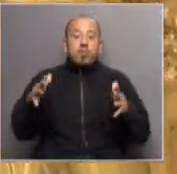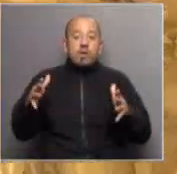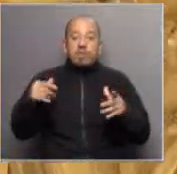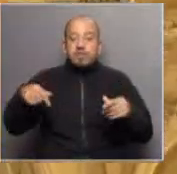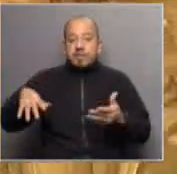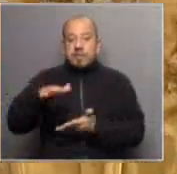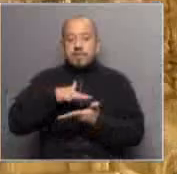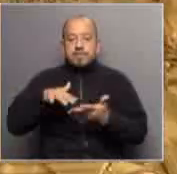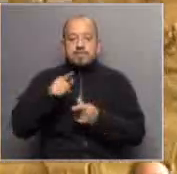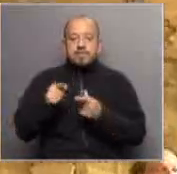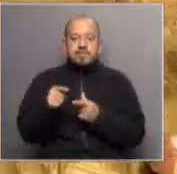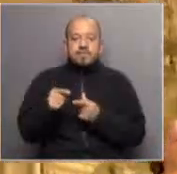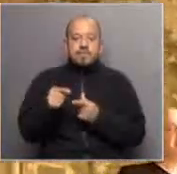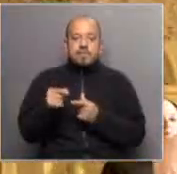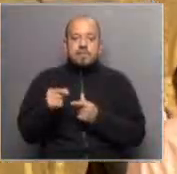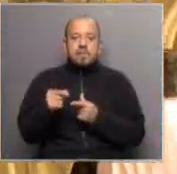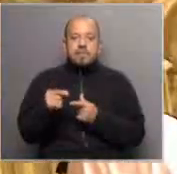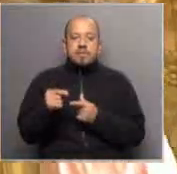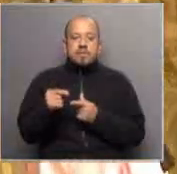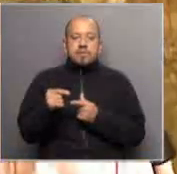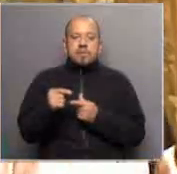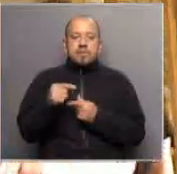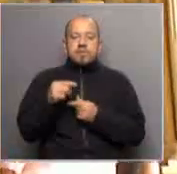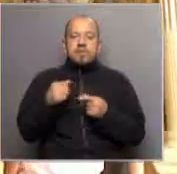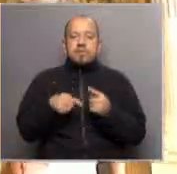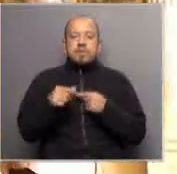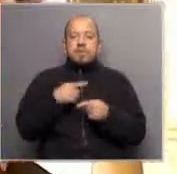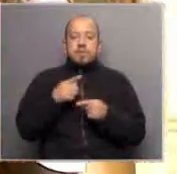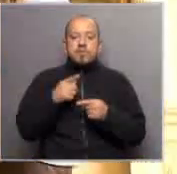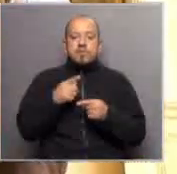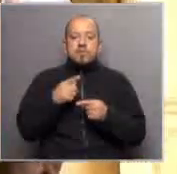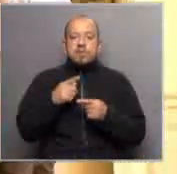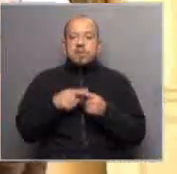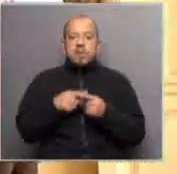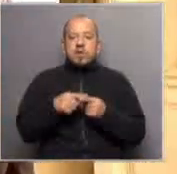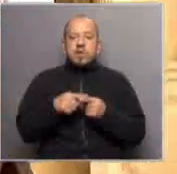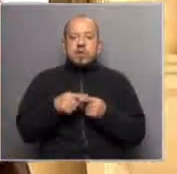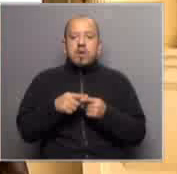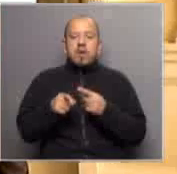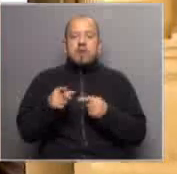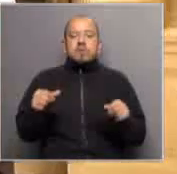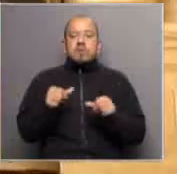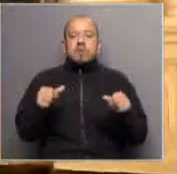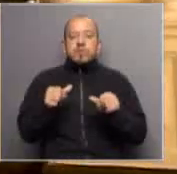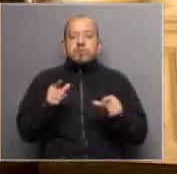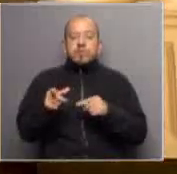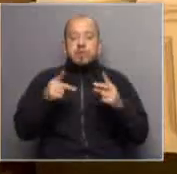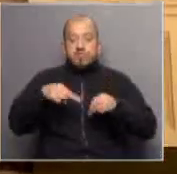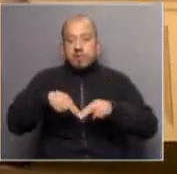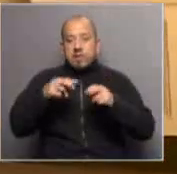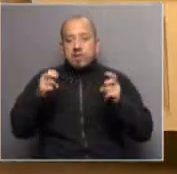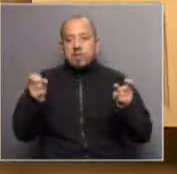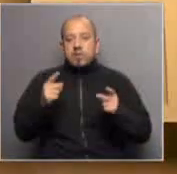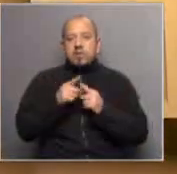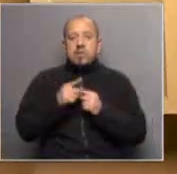aquí. La conferencia fue el canto primitivo andaluz del Cantejondo, ¿no? Algo que había hecho Lorca en las investigaciones con Manuel de